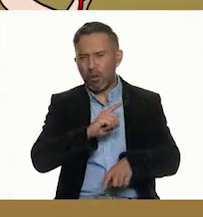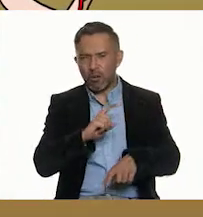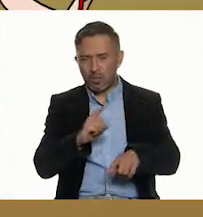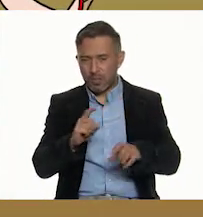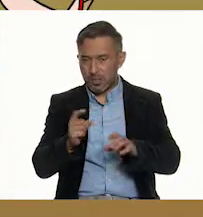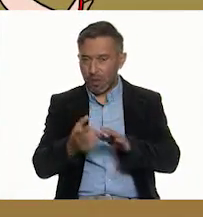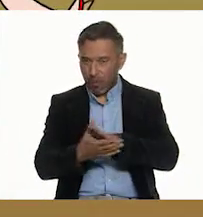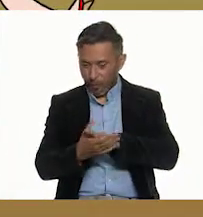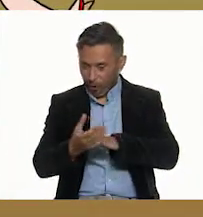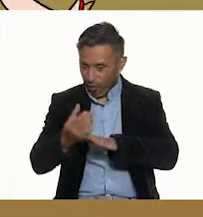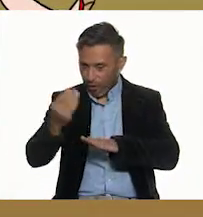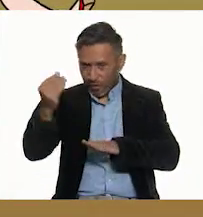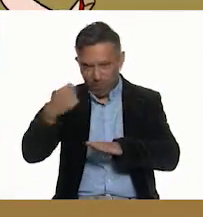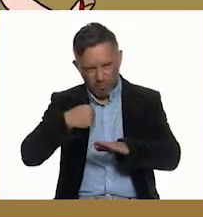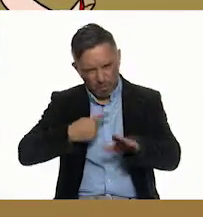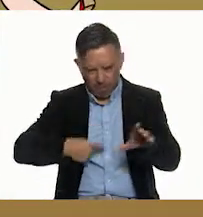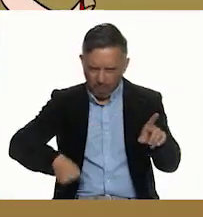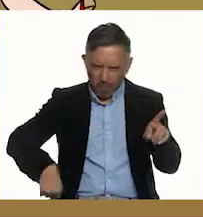su bota.